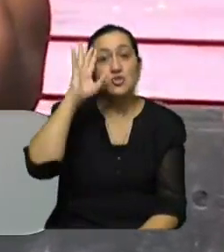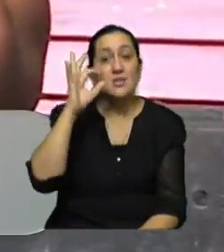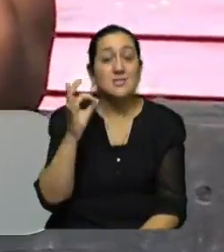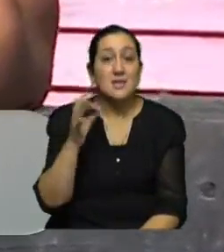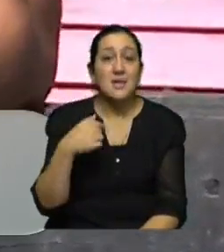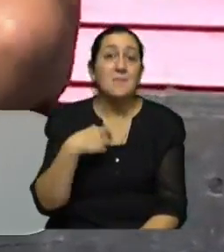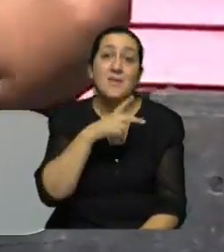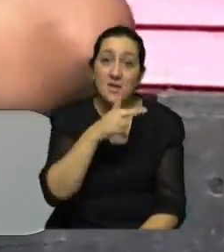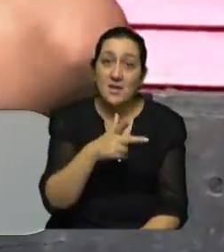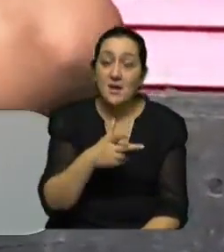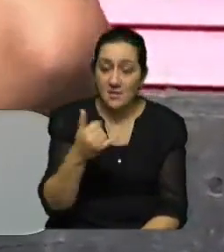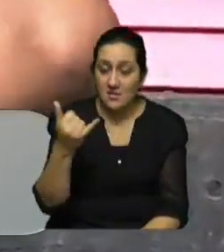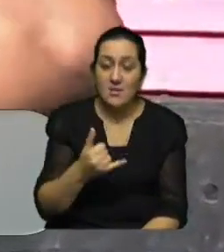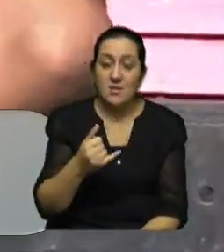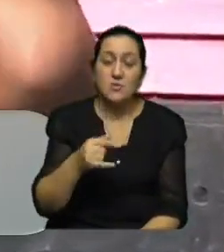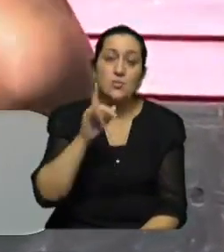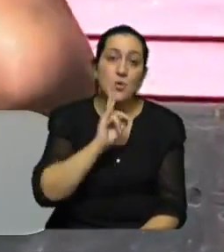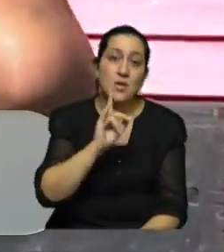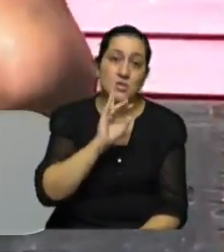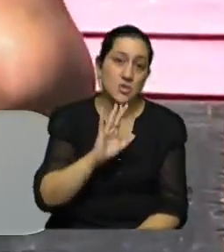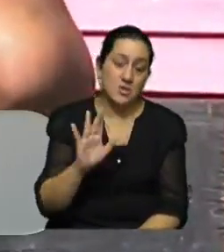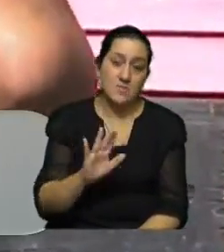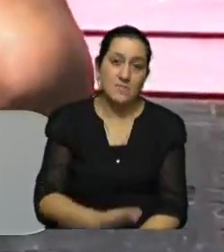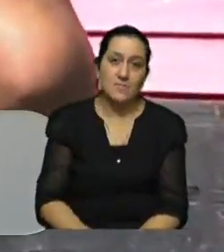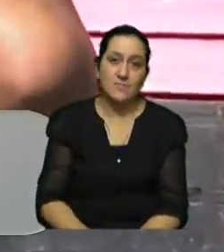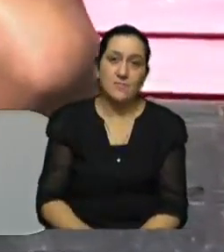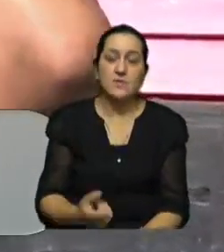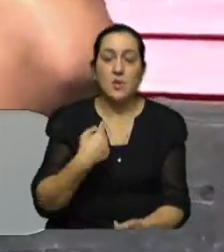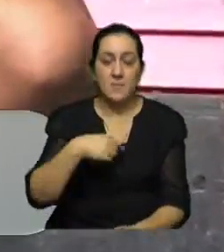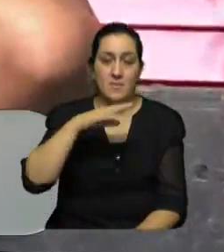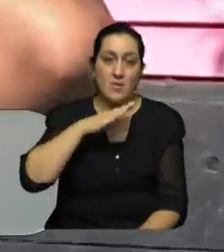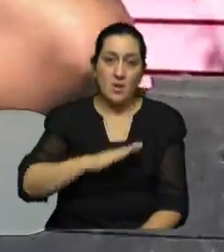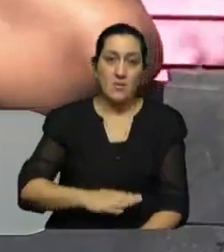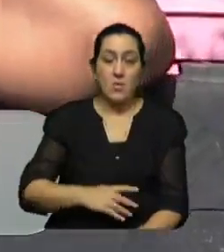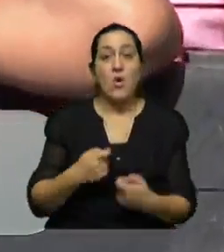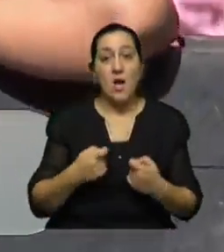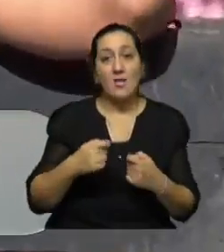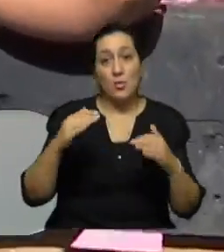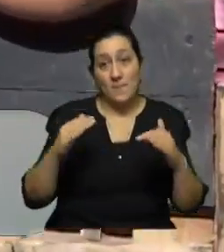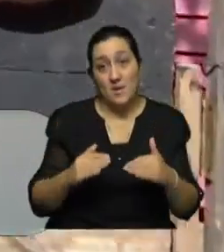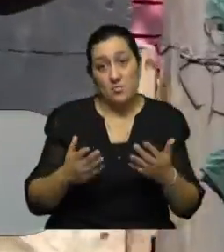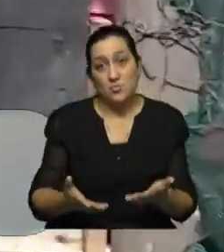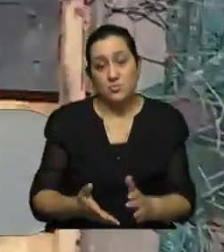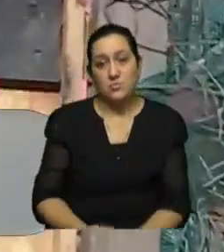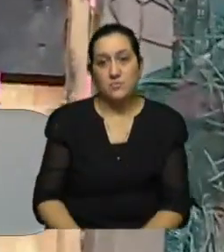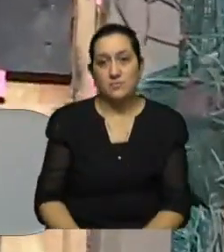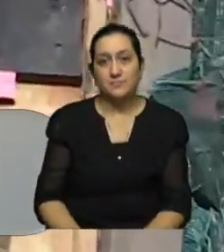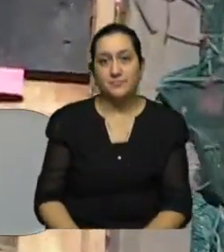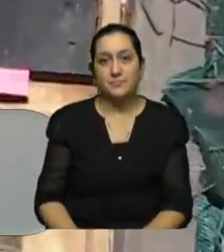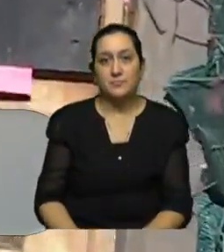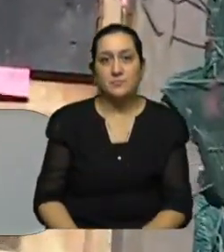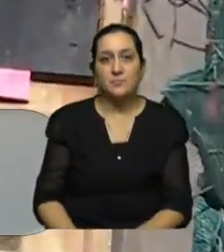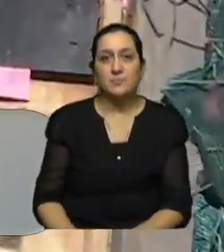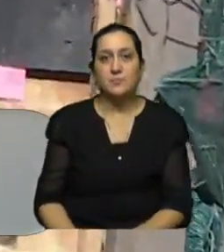mi hija tiene su botella de leche y eso ya es un gasto menos. Una de las cosas, JP, una de las cosas